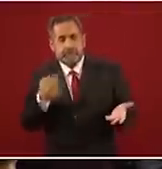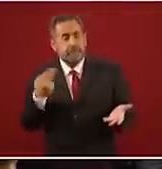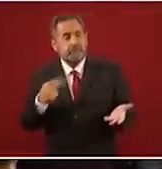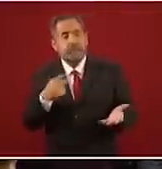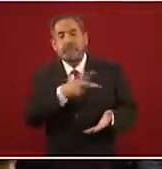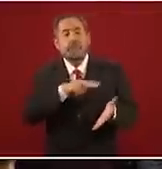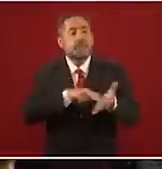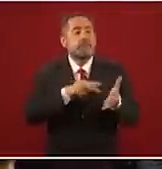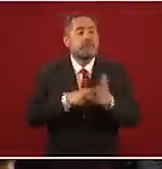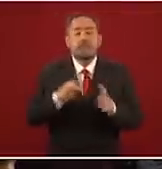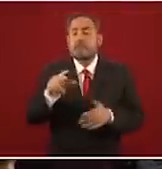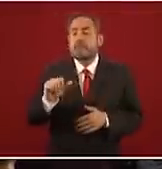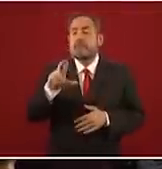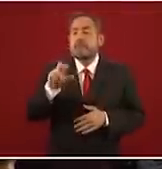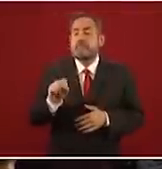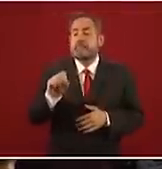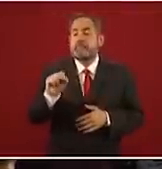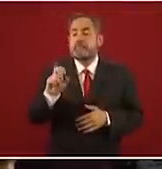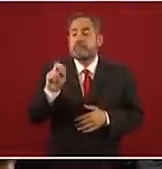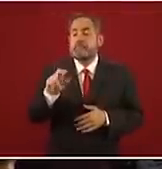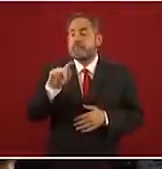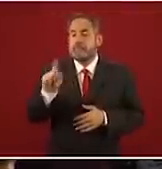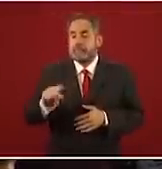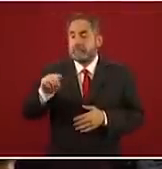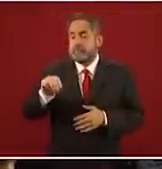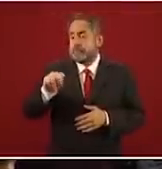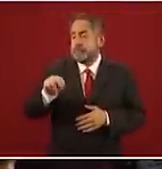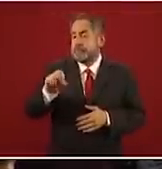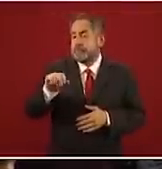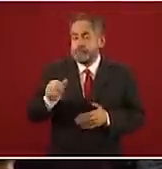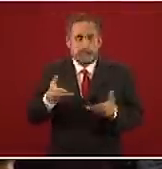ingeniero Carlos Sánchez Meneses.